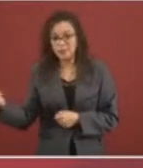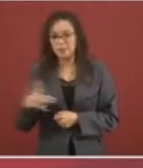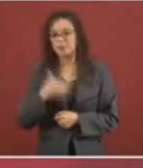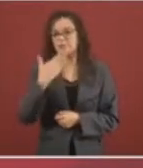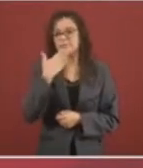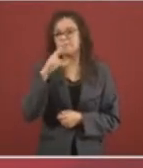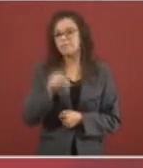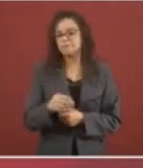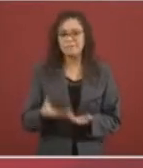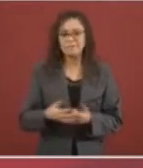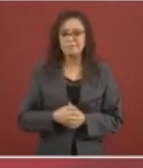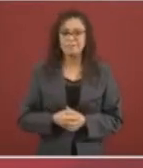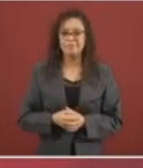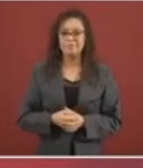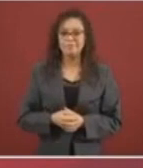Incluso